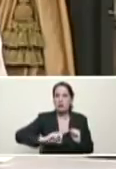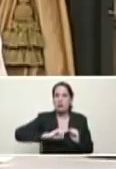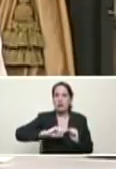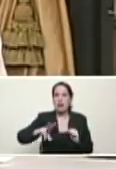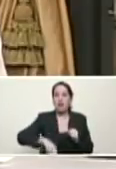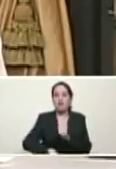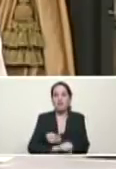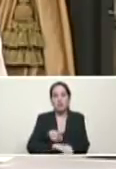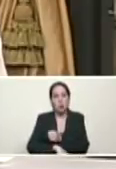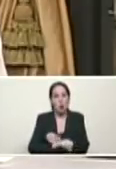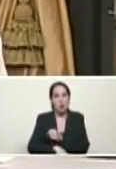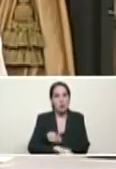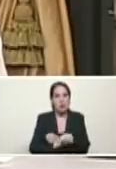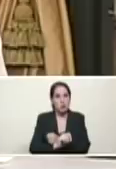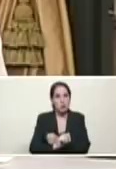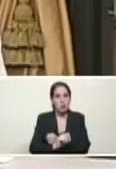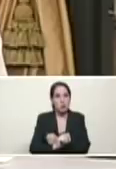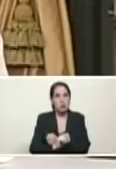futbolito,